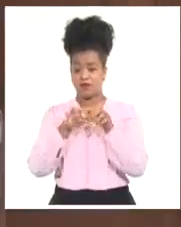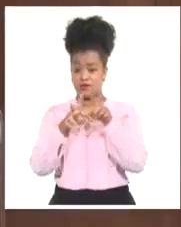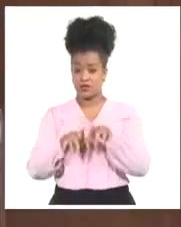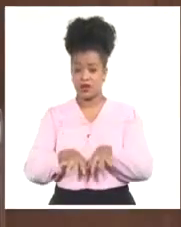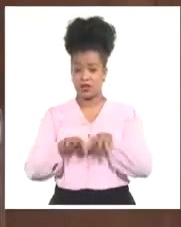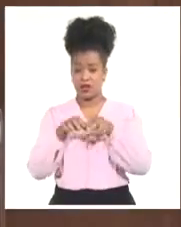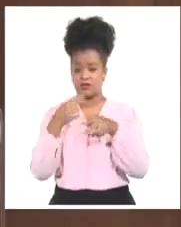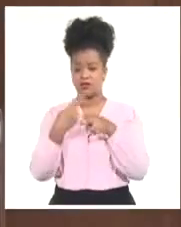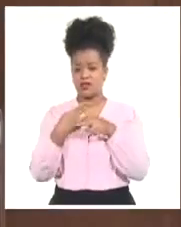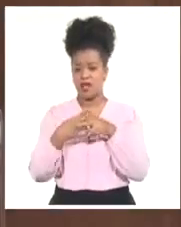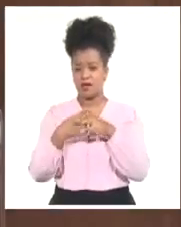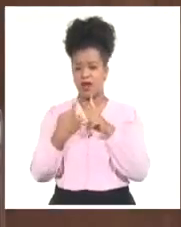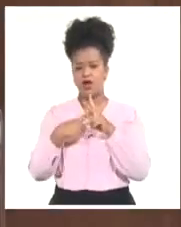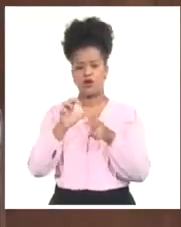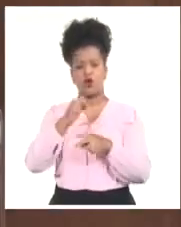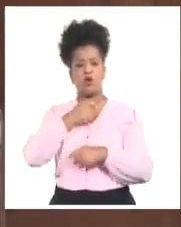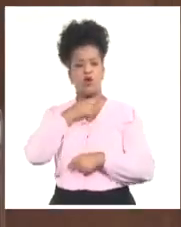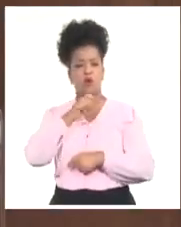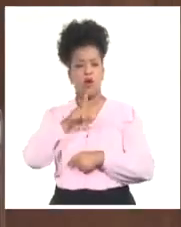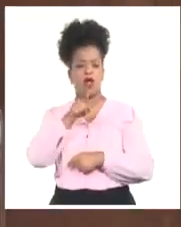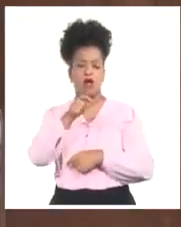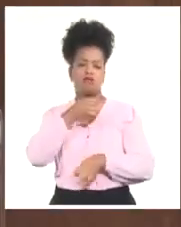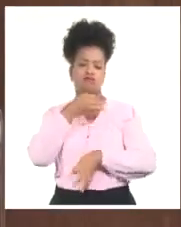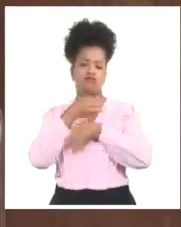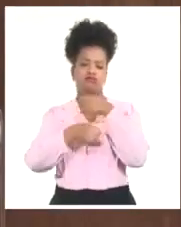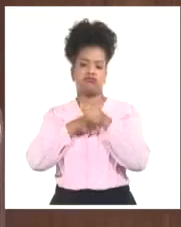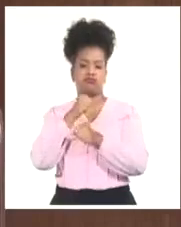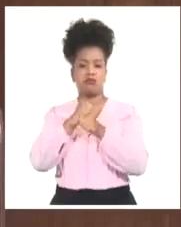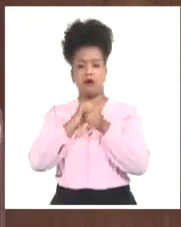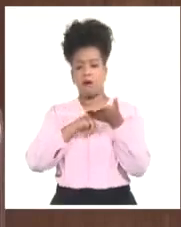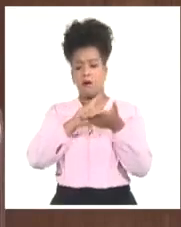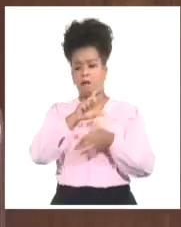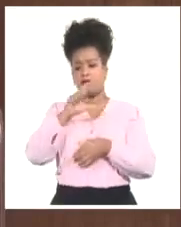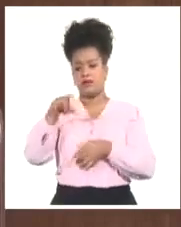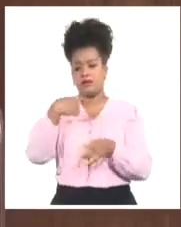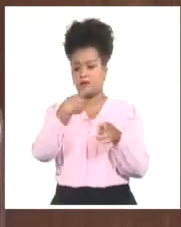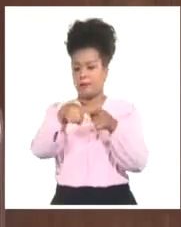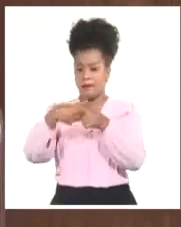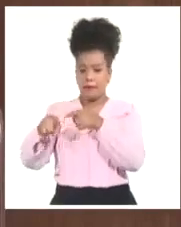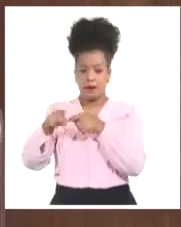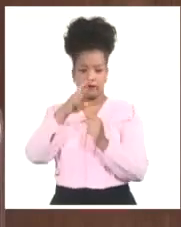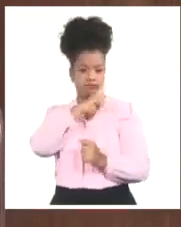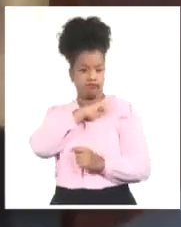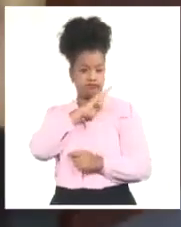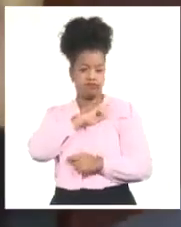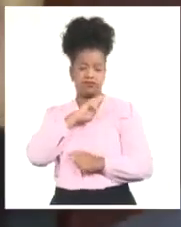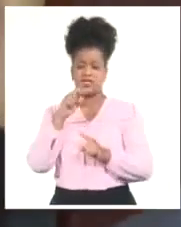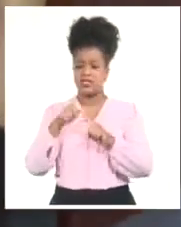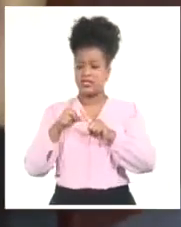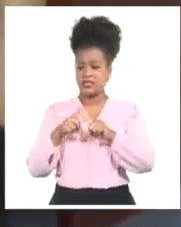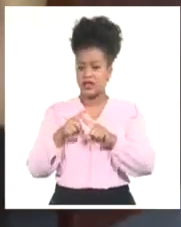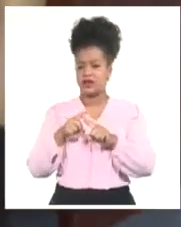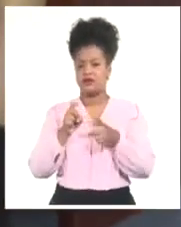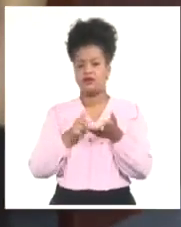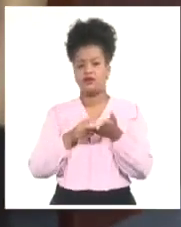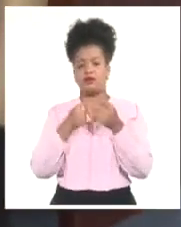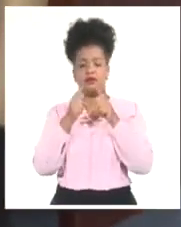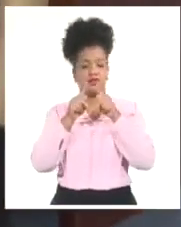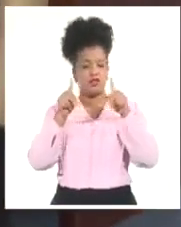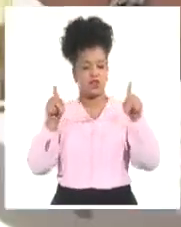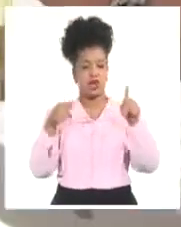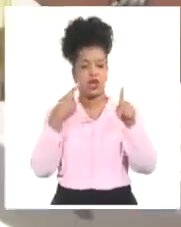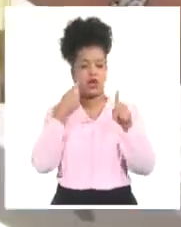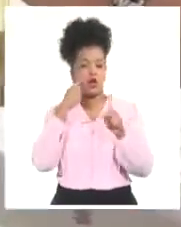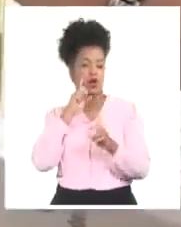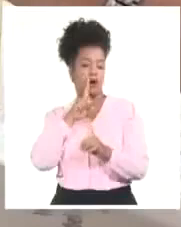Ruiz, abordó las acciones que desde el partido y otras organizaciones políticas, sindicales y profesionales se llevan a cabo con el